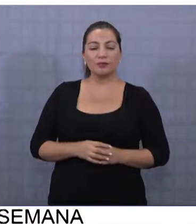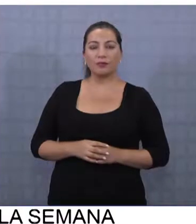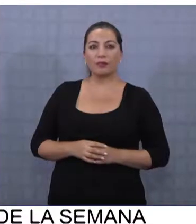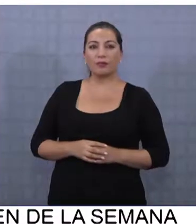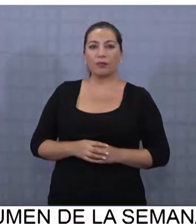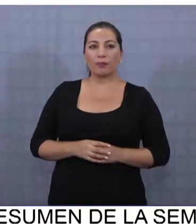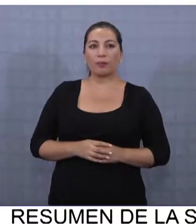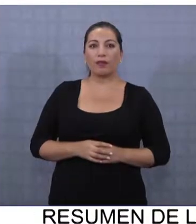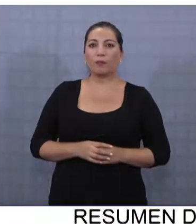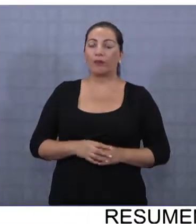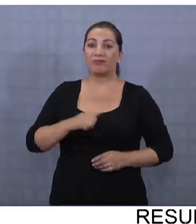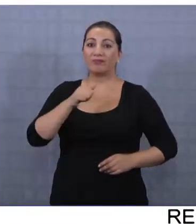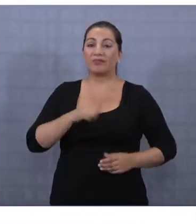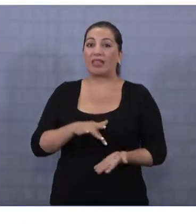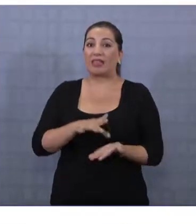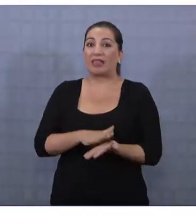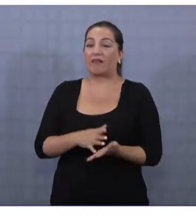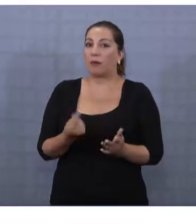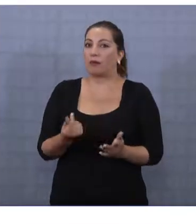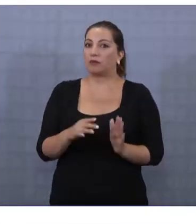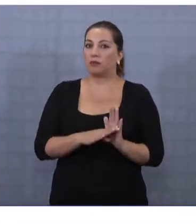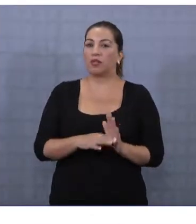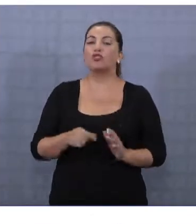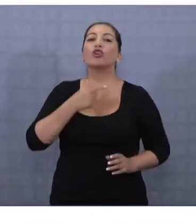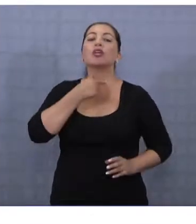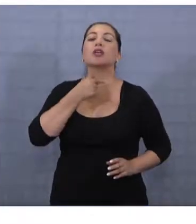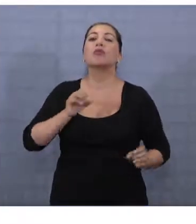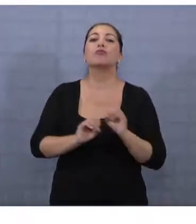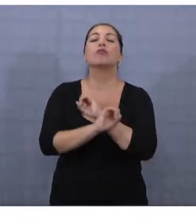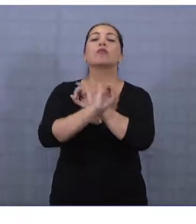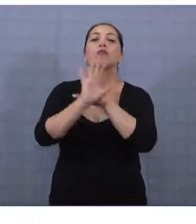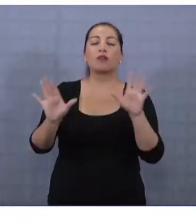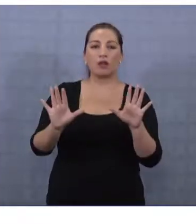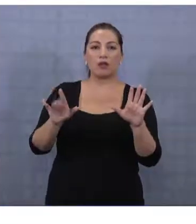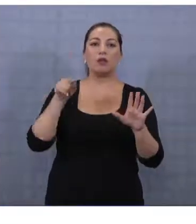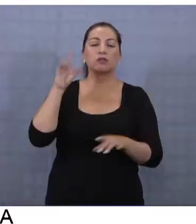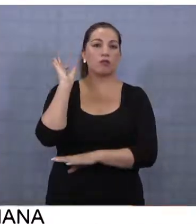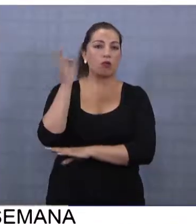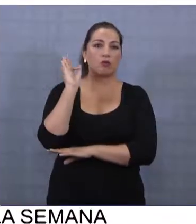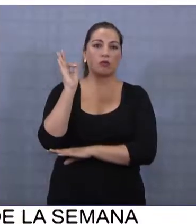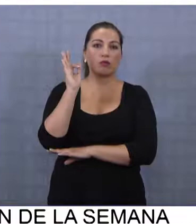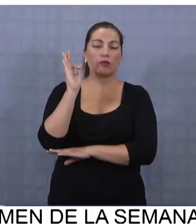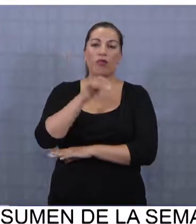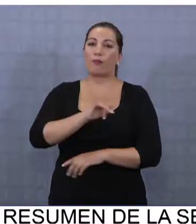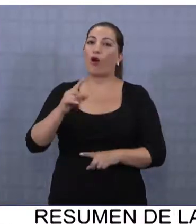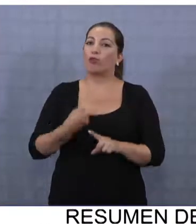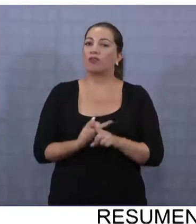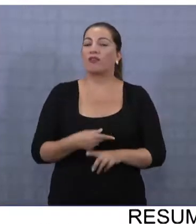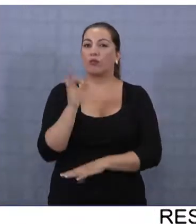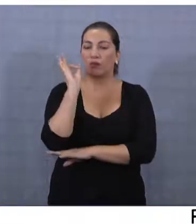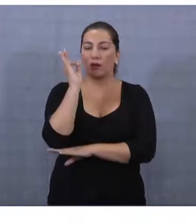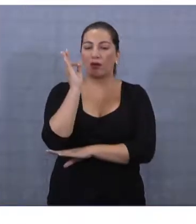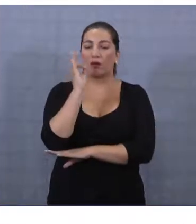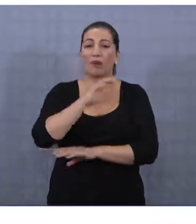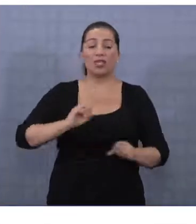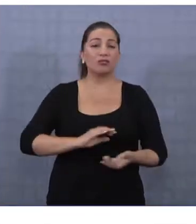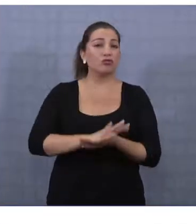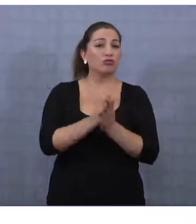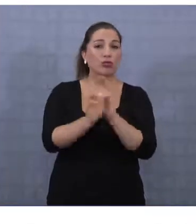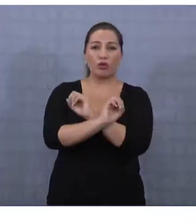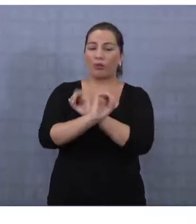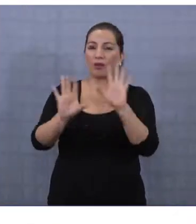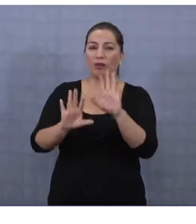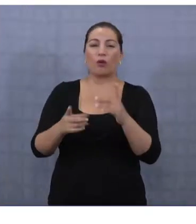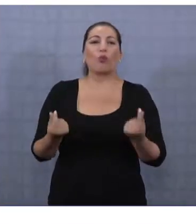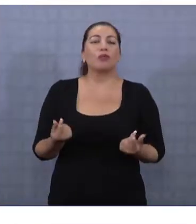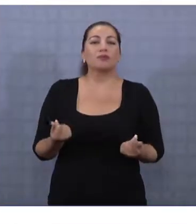en un déficit y a mí me gusta dejar las cosas claras. Esa es la reunión que vamos a tener en una reunión, para dejar las cosas claras, para